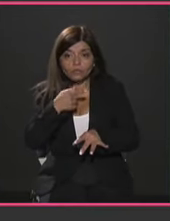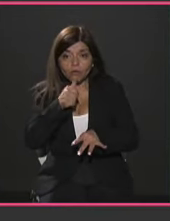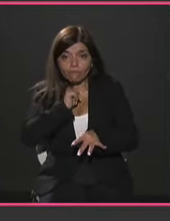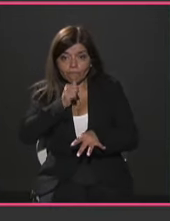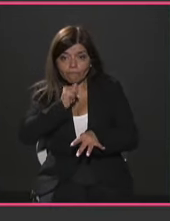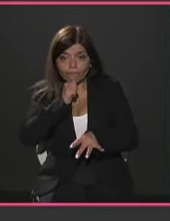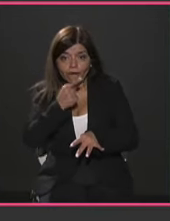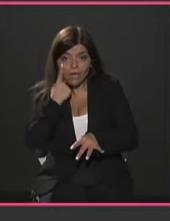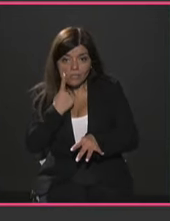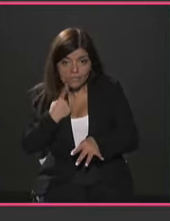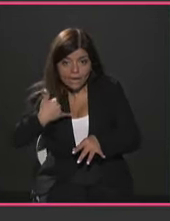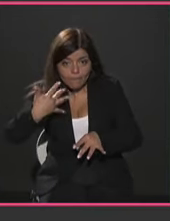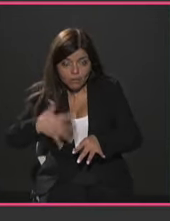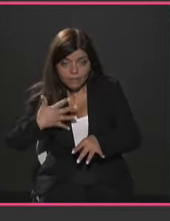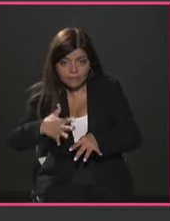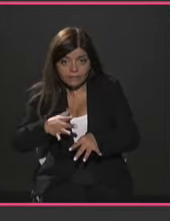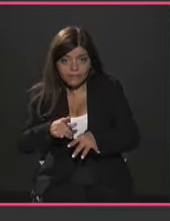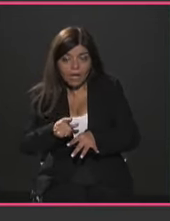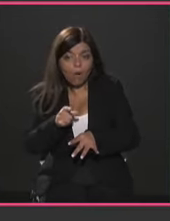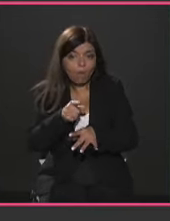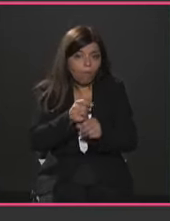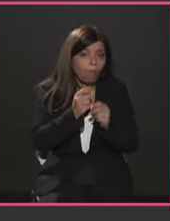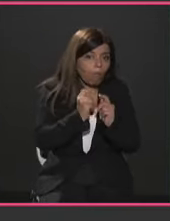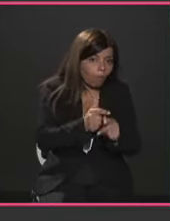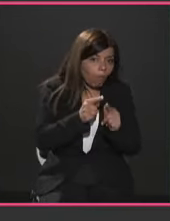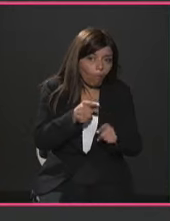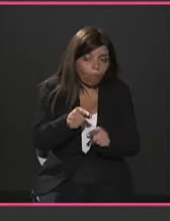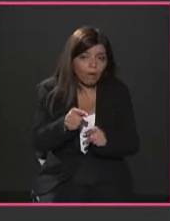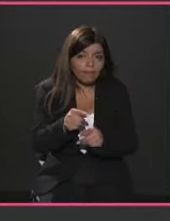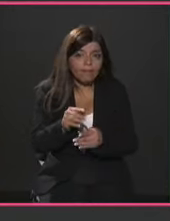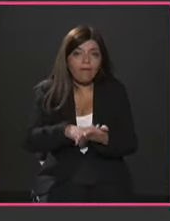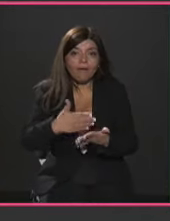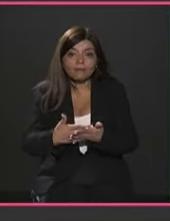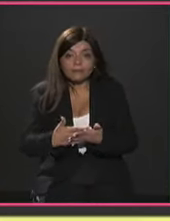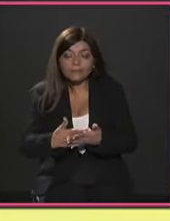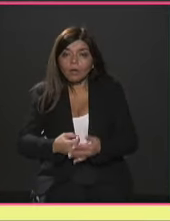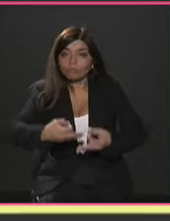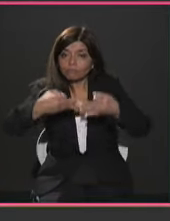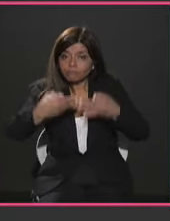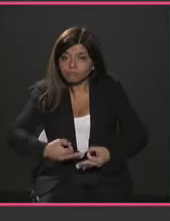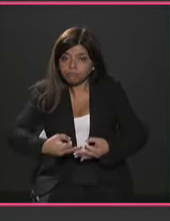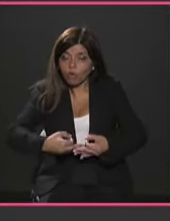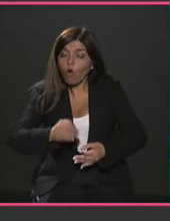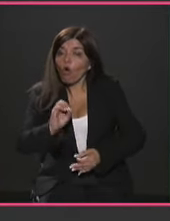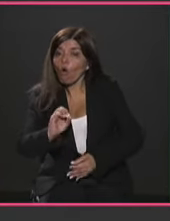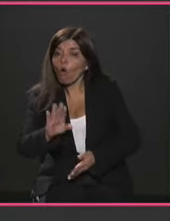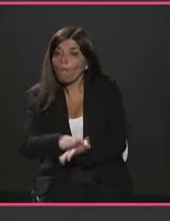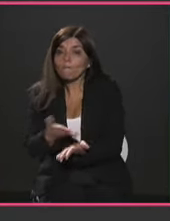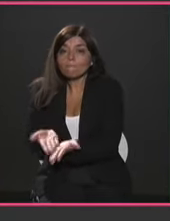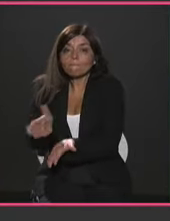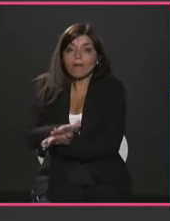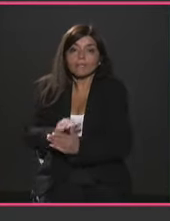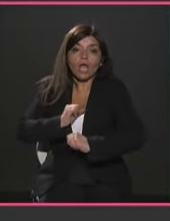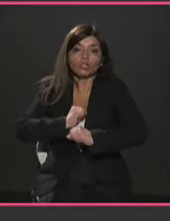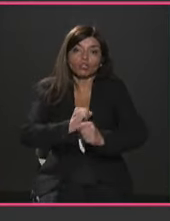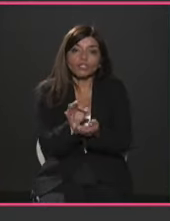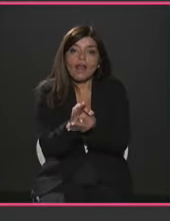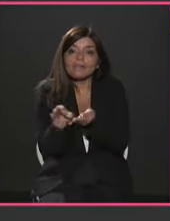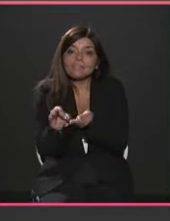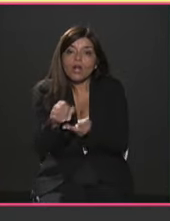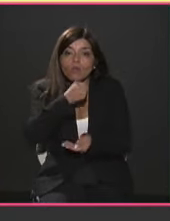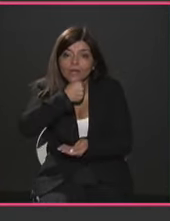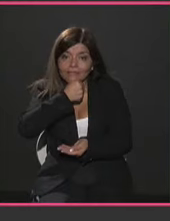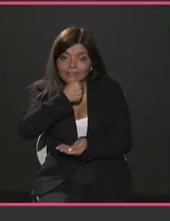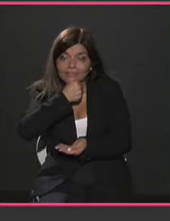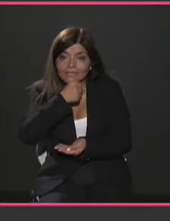contra células adentes tiene alguna chance alguna probabilidad de ser efectivamente letal contra las células senescentes